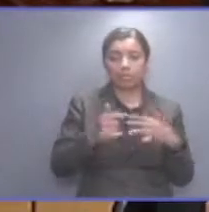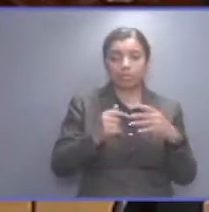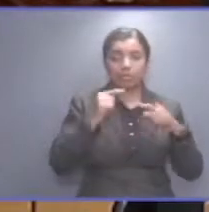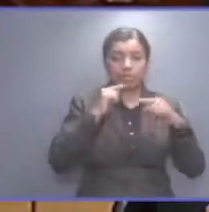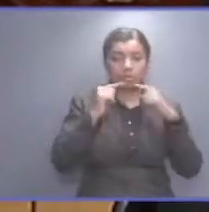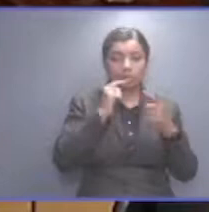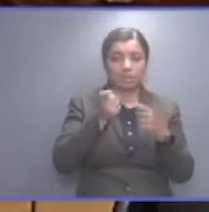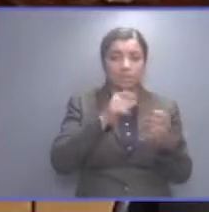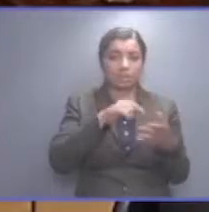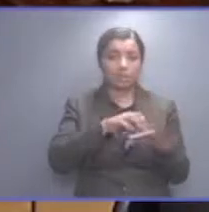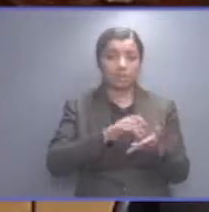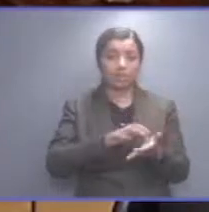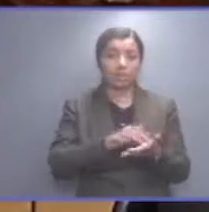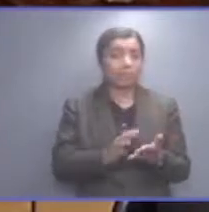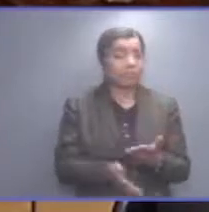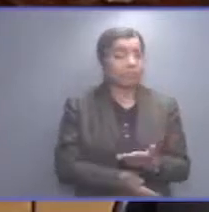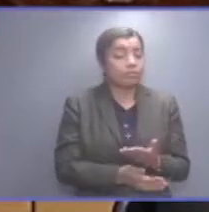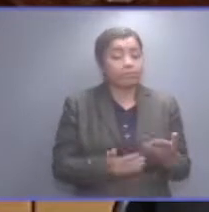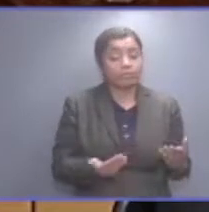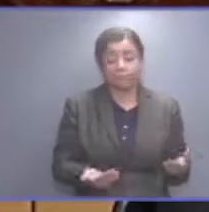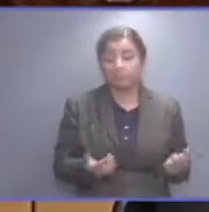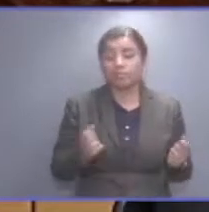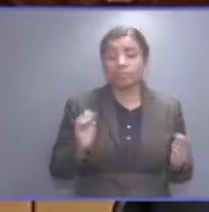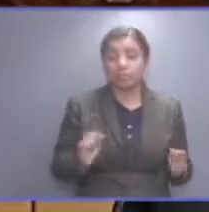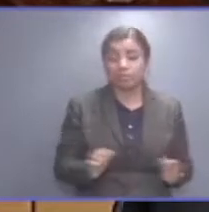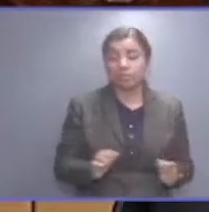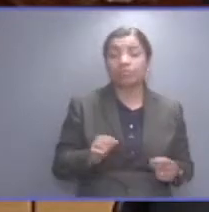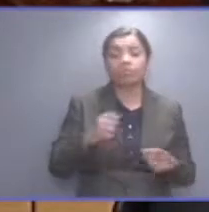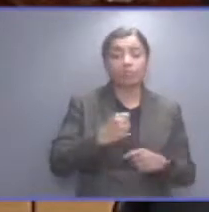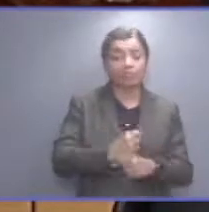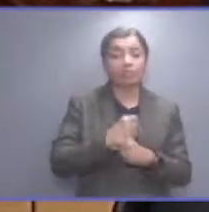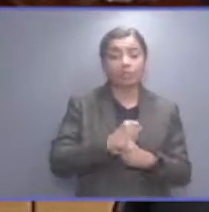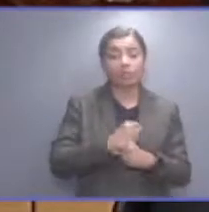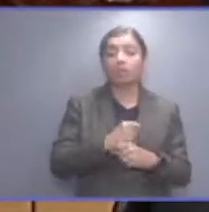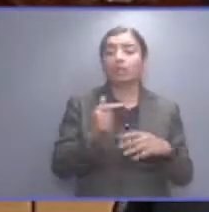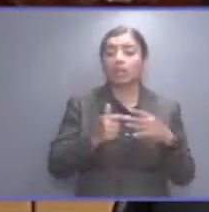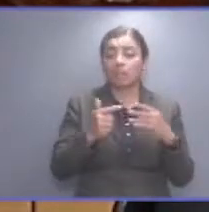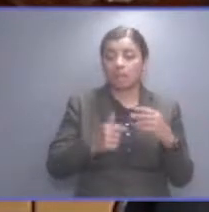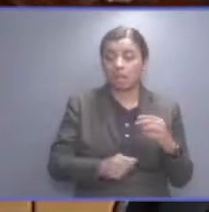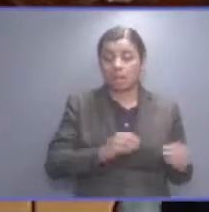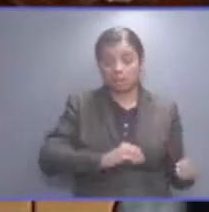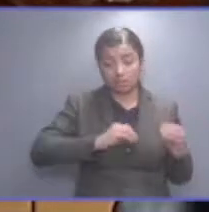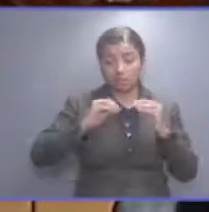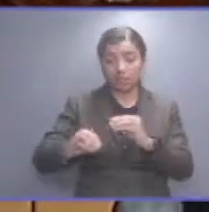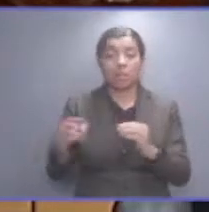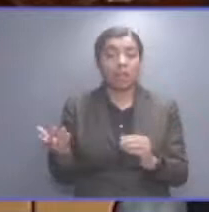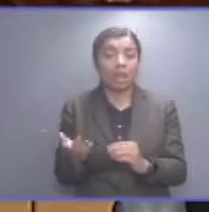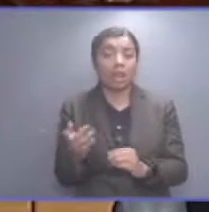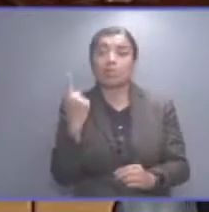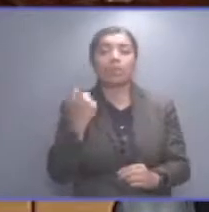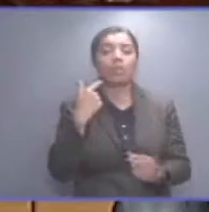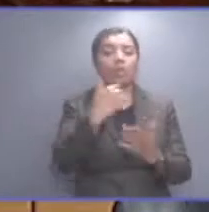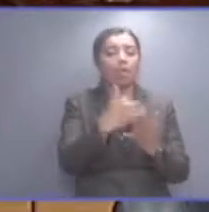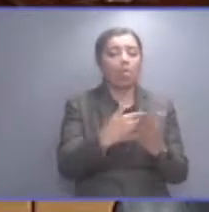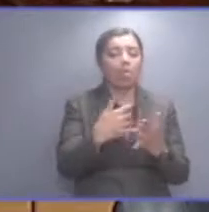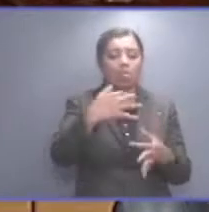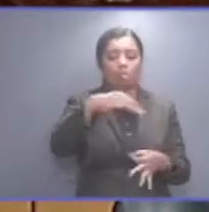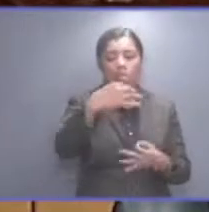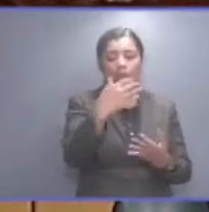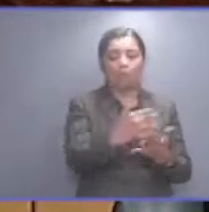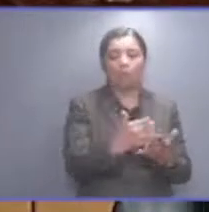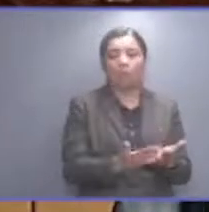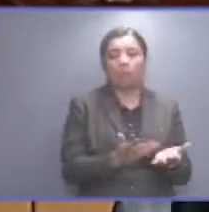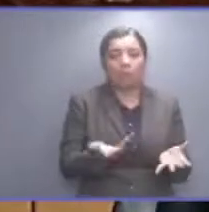contencioso administrativo. En este sentido, nosotros estamos garantizando que la ley se materialice y no solamente sea una